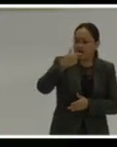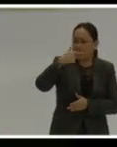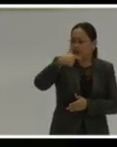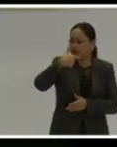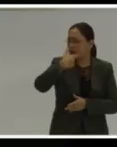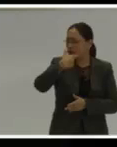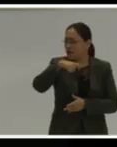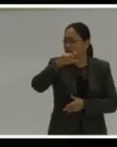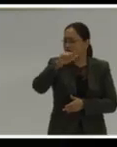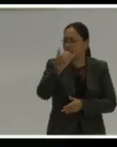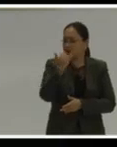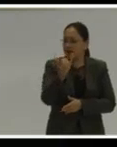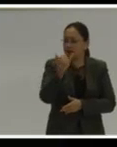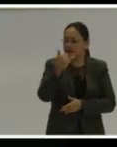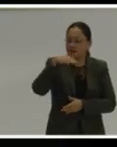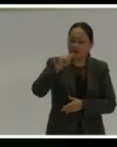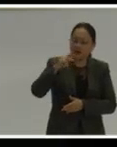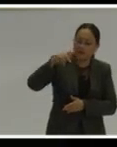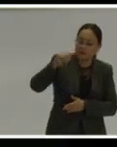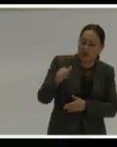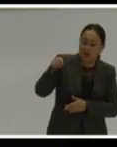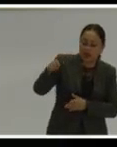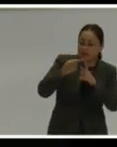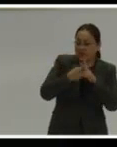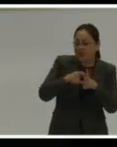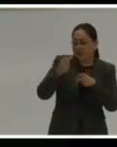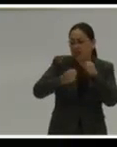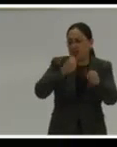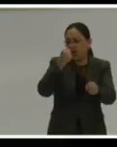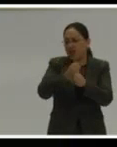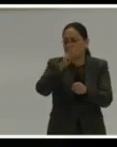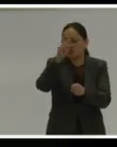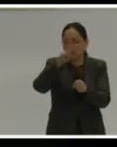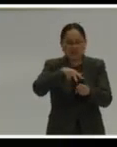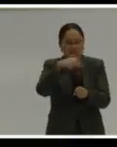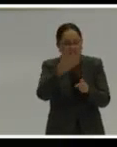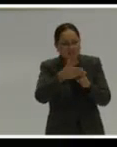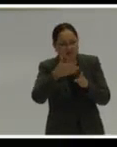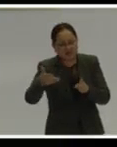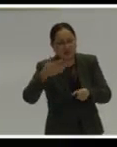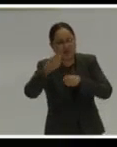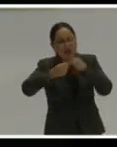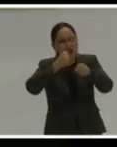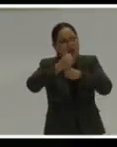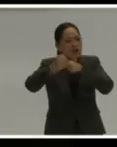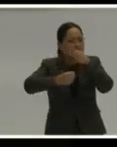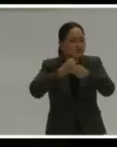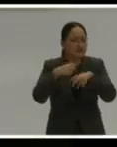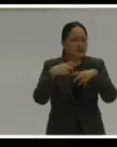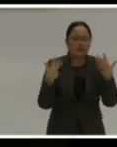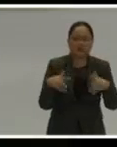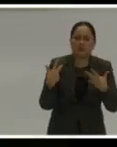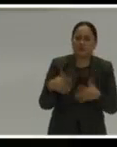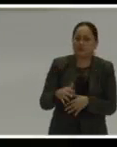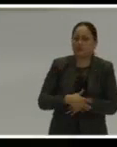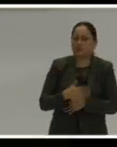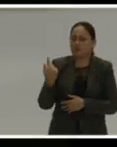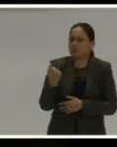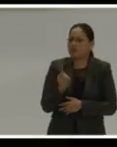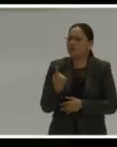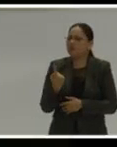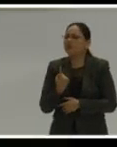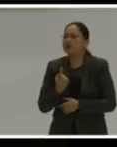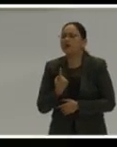el 2010, 2008. Es una larga experiencia y obviamente esto pasa por una cuestión